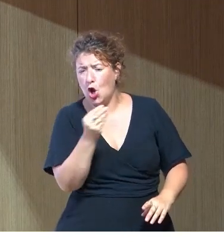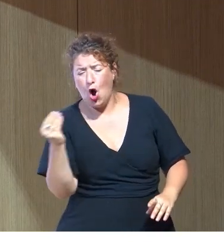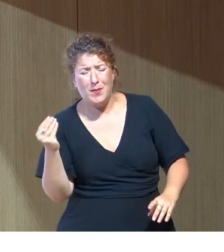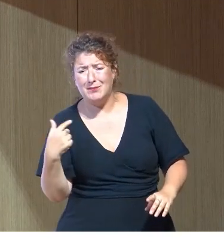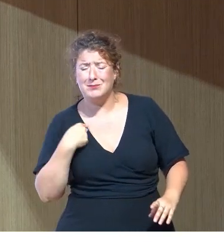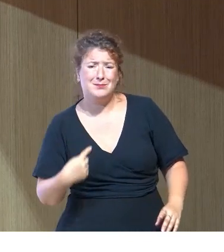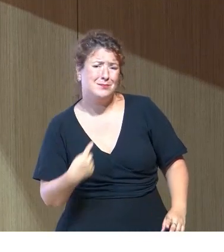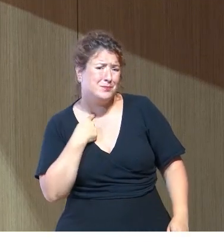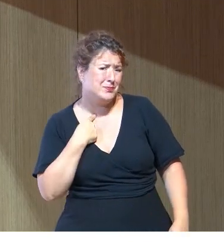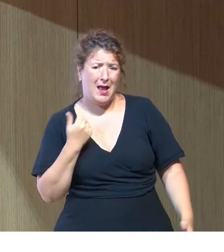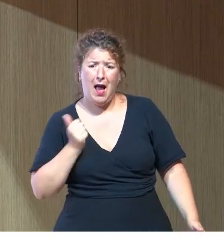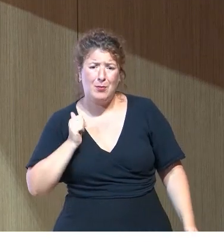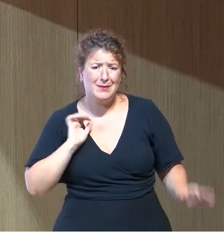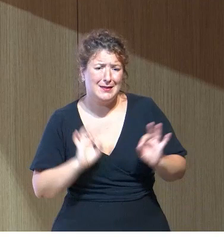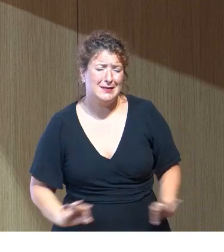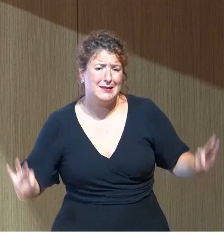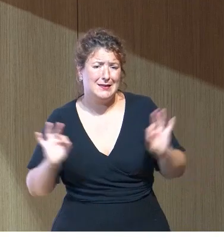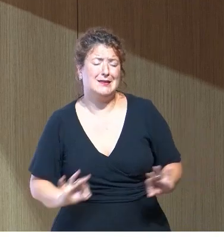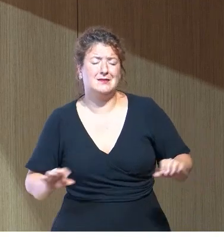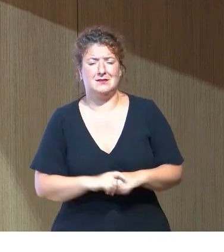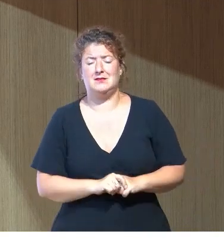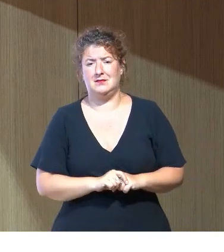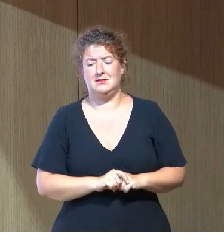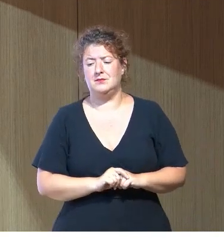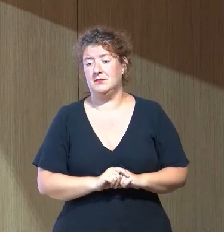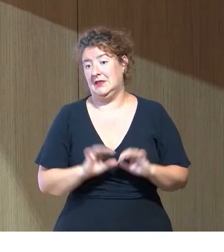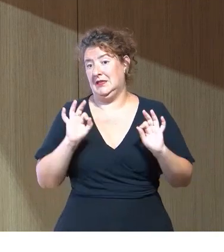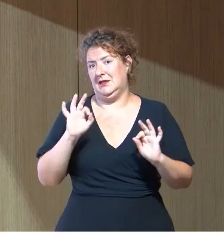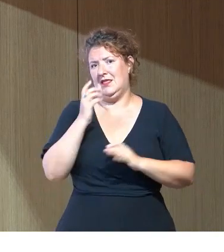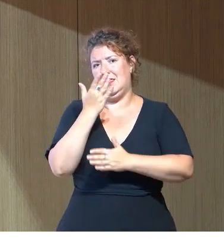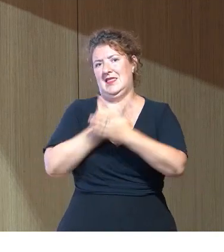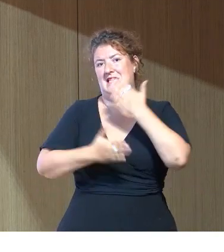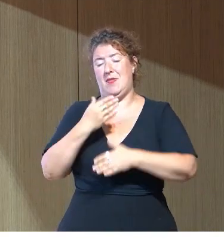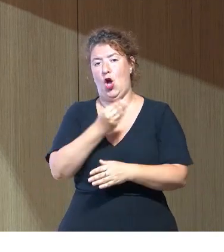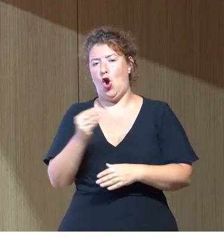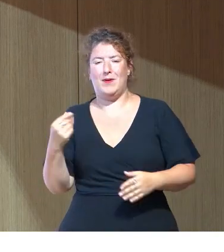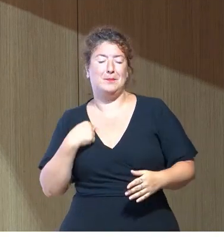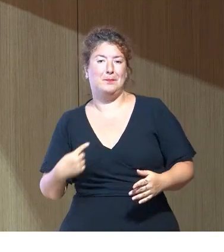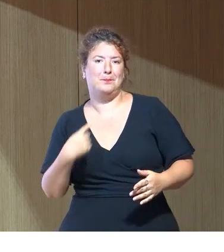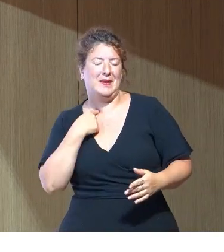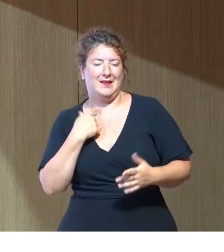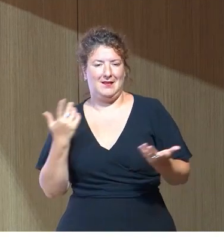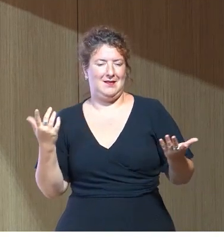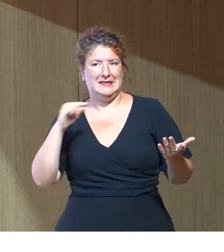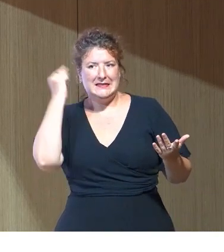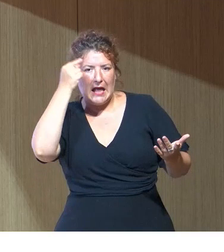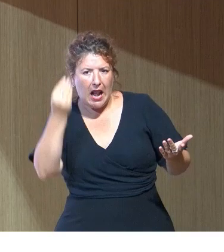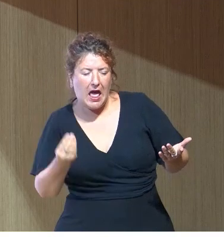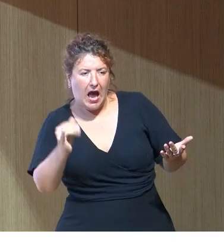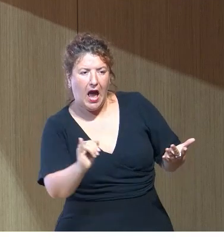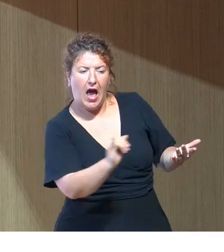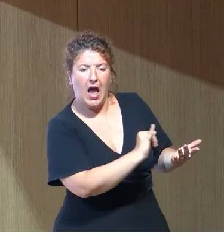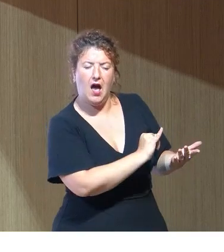y concretamente talento joven de jóvenes con discapacidad y la segunda es la necesidad la importancia